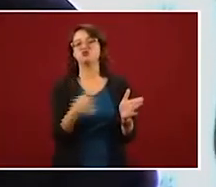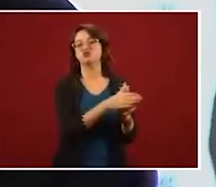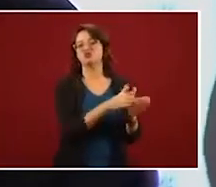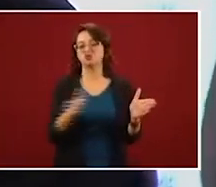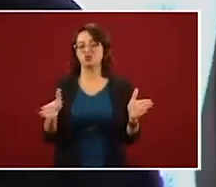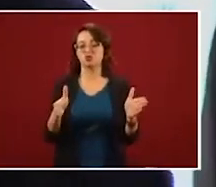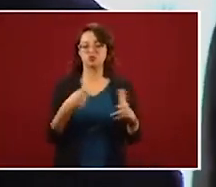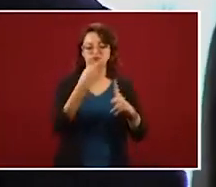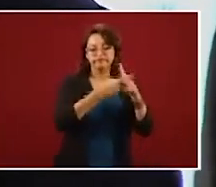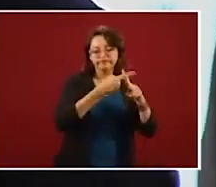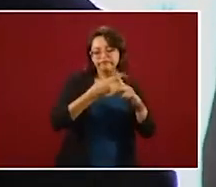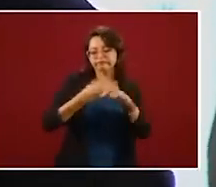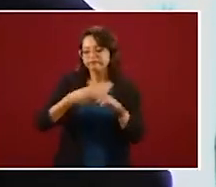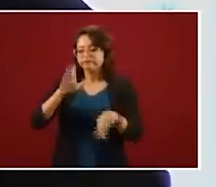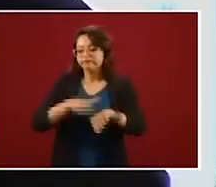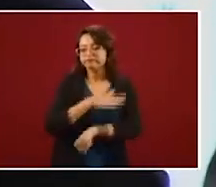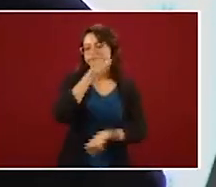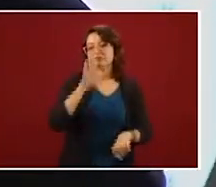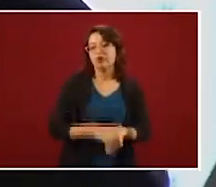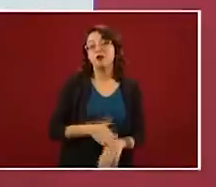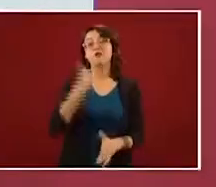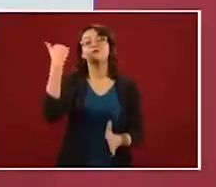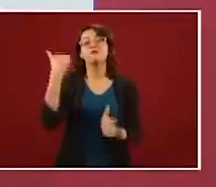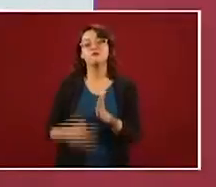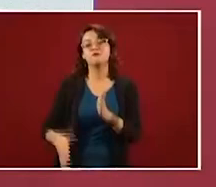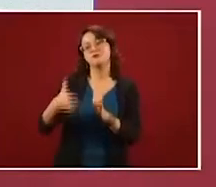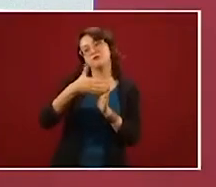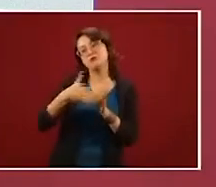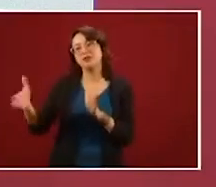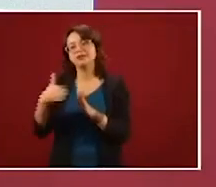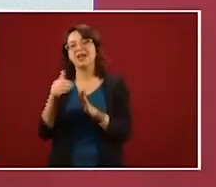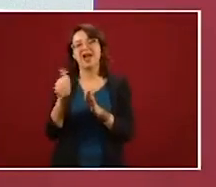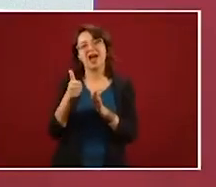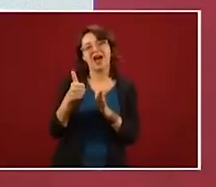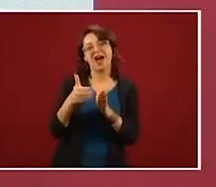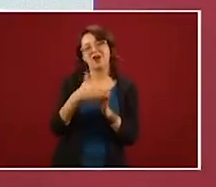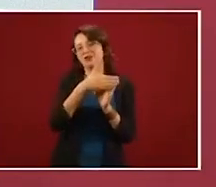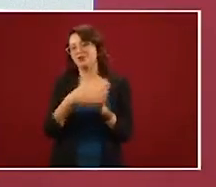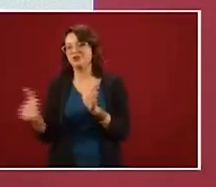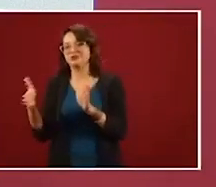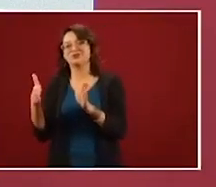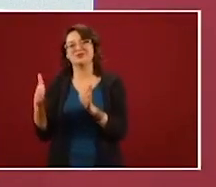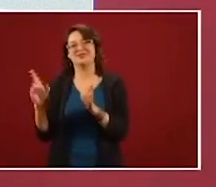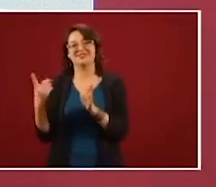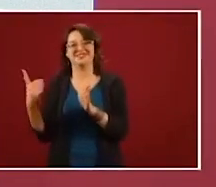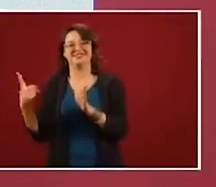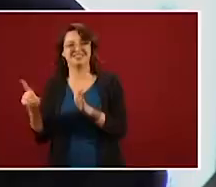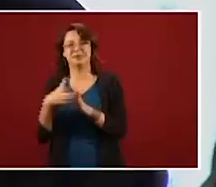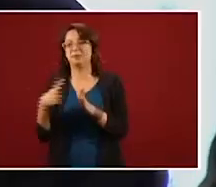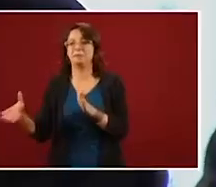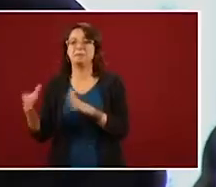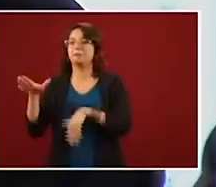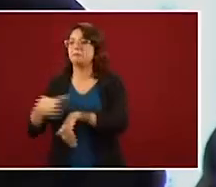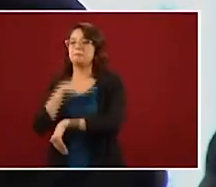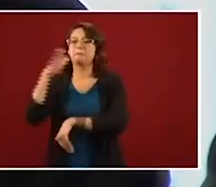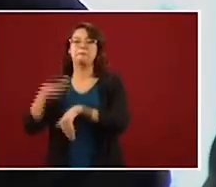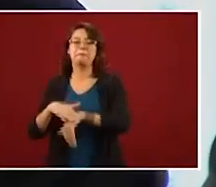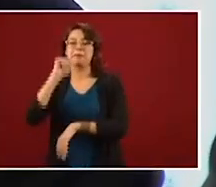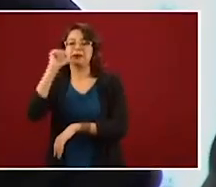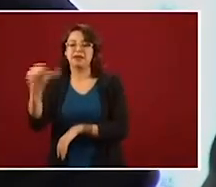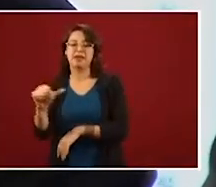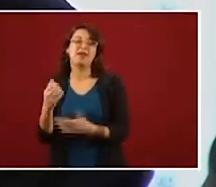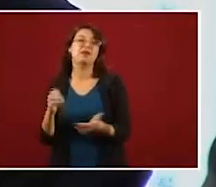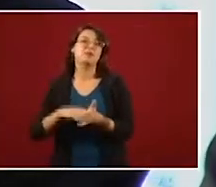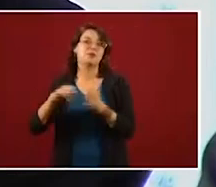se puso en consideración políticas públicas de la más alta importancia en nuestro país, como por ejemplo fue